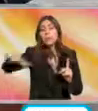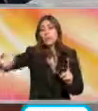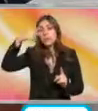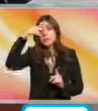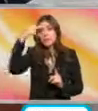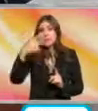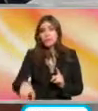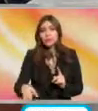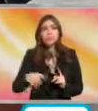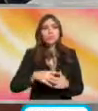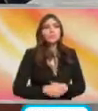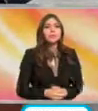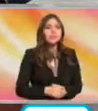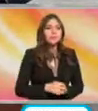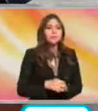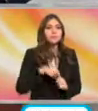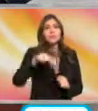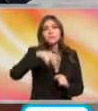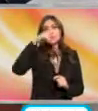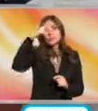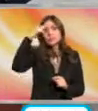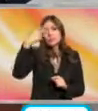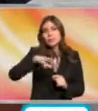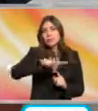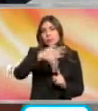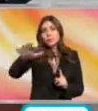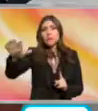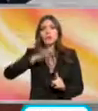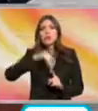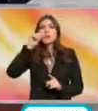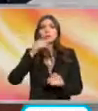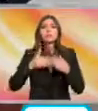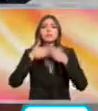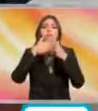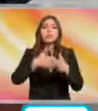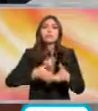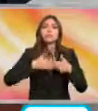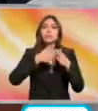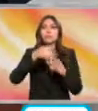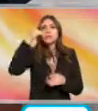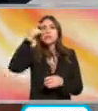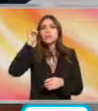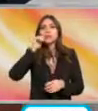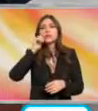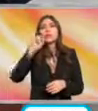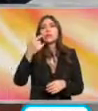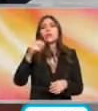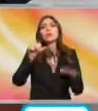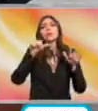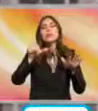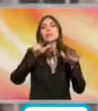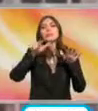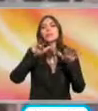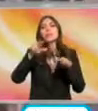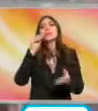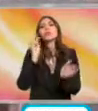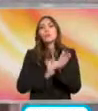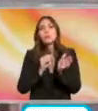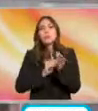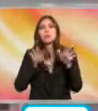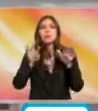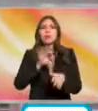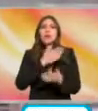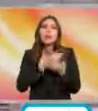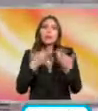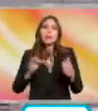pero eso es otro asunto. las costas mexicanas, escenario de los piratas durante el Por siglo supuesto, XVI, XVII, Campeche, XVIII y sí. todavía el siglo XIX. Ahí podemos